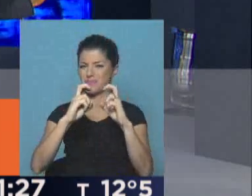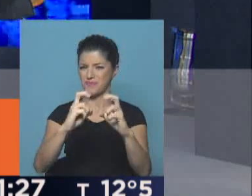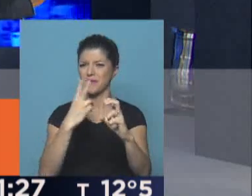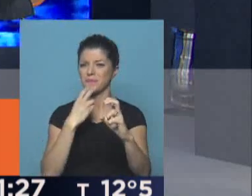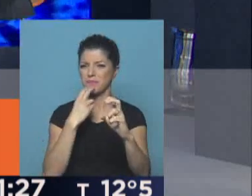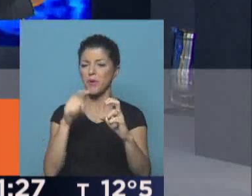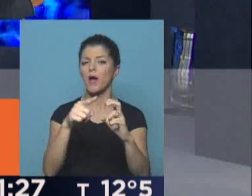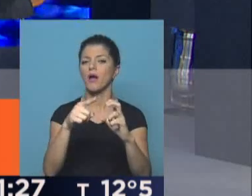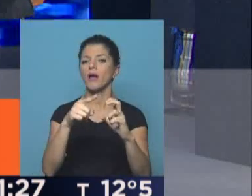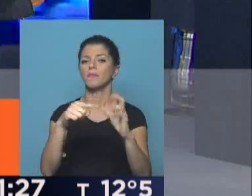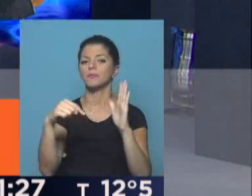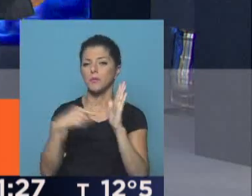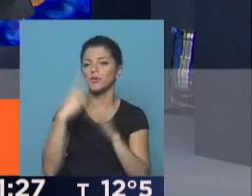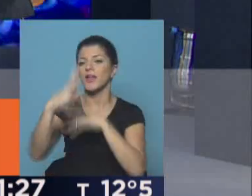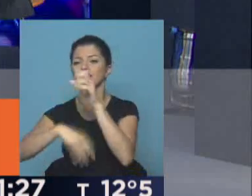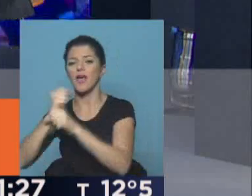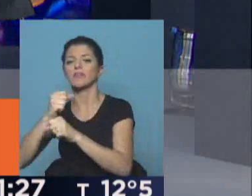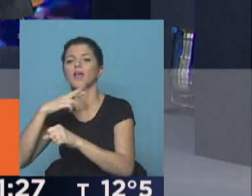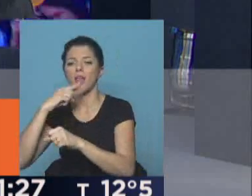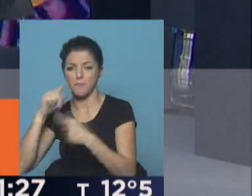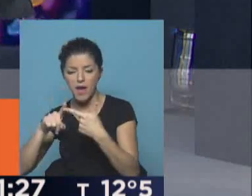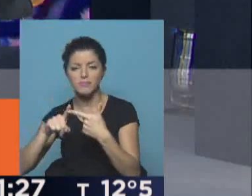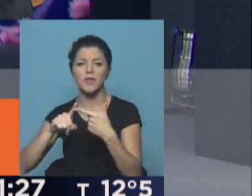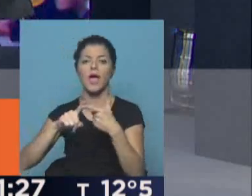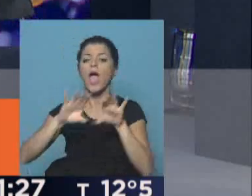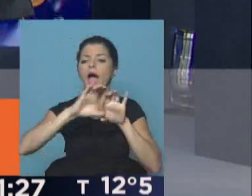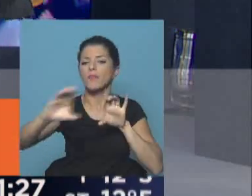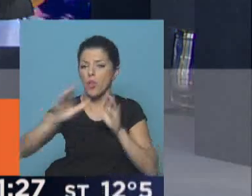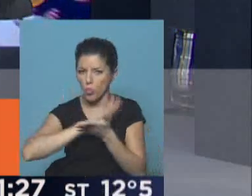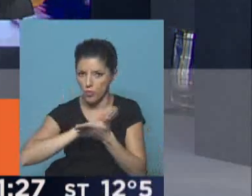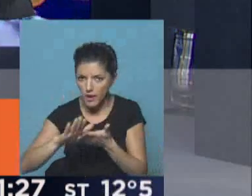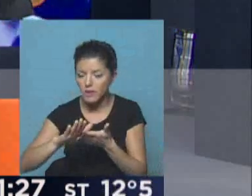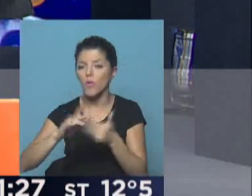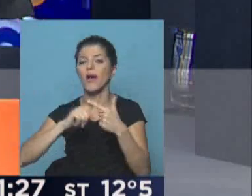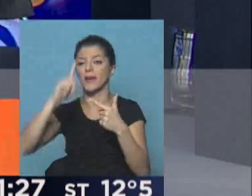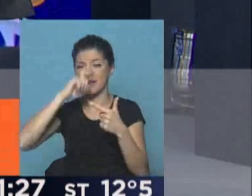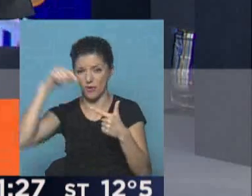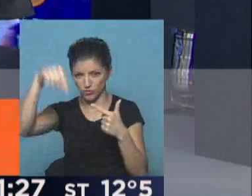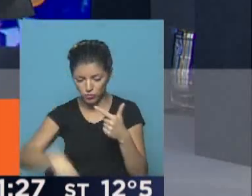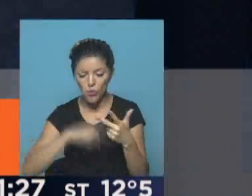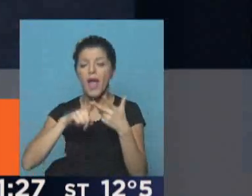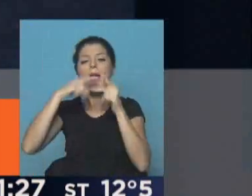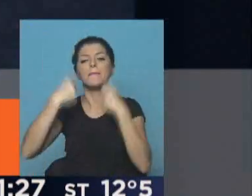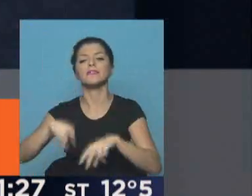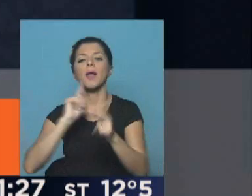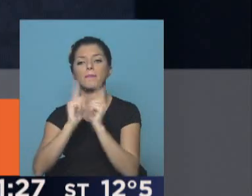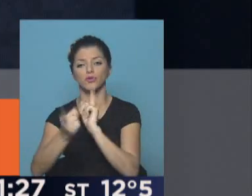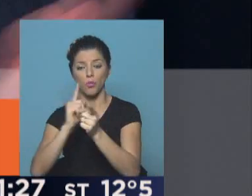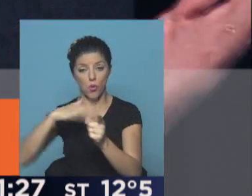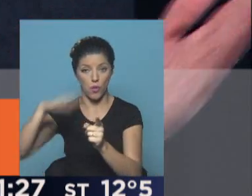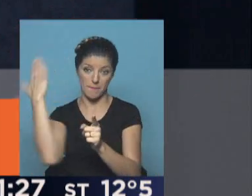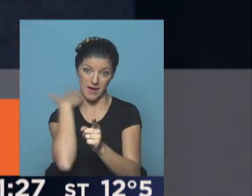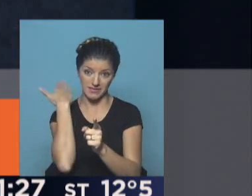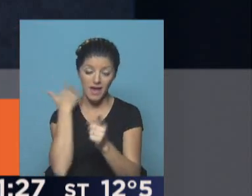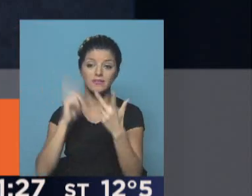de buenos aires la plata de incorpora los coches nuevos en el sur de empezar la obra el metrobus de la matanza que la comenzamos nosotros